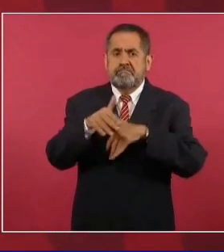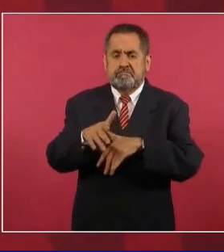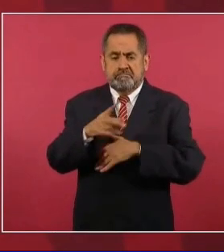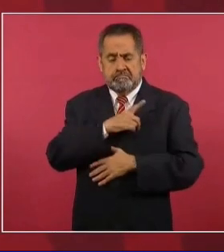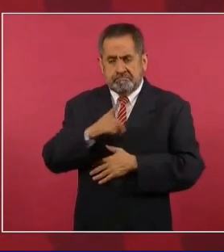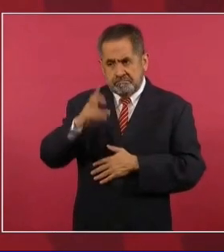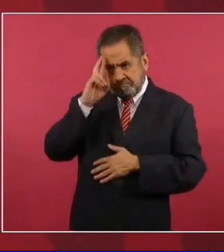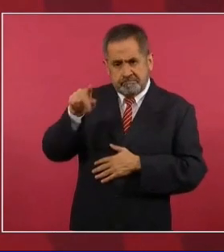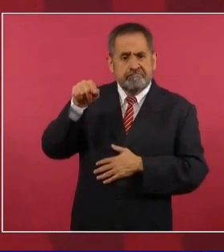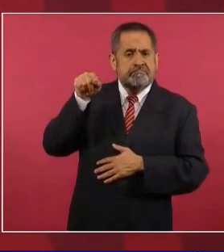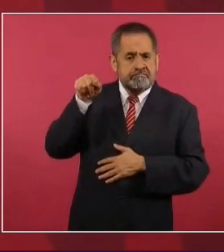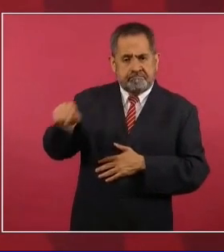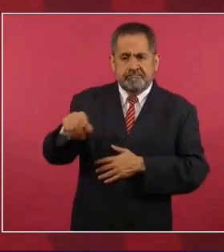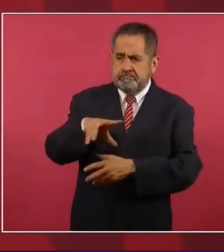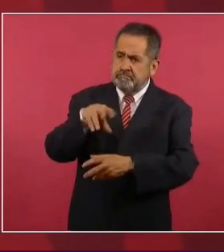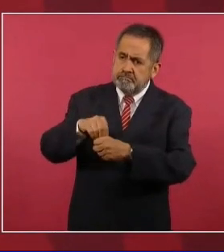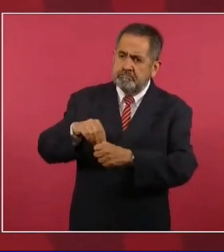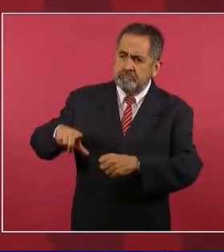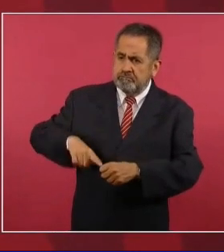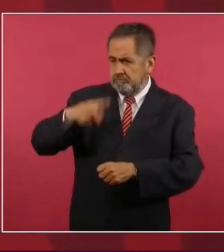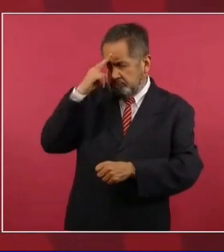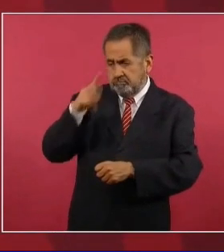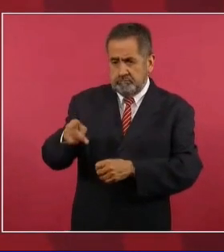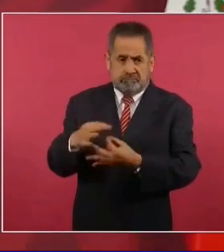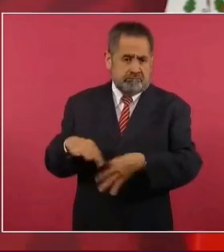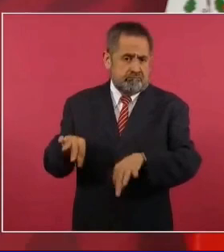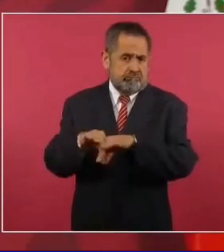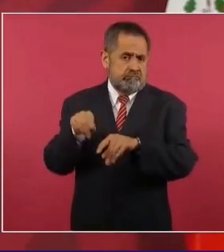fundamental del Estado mexicano,